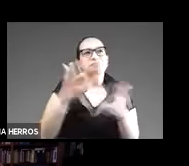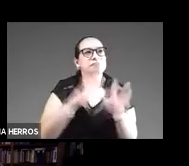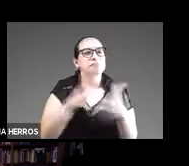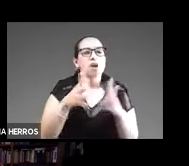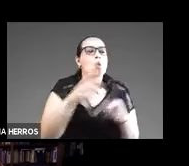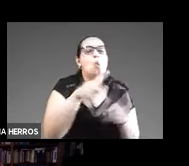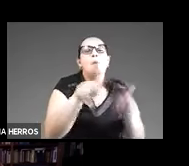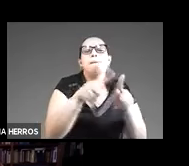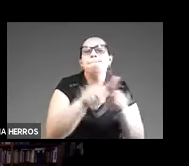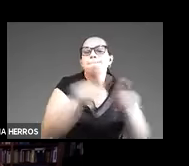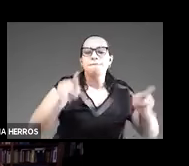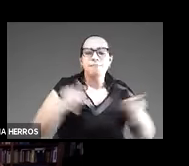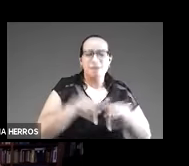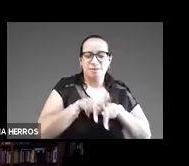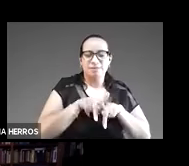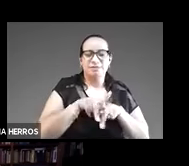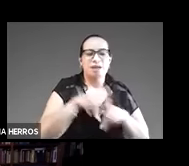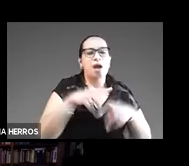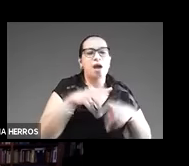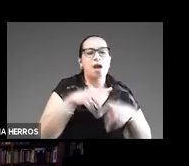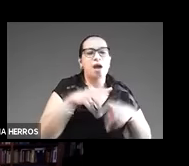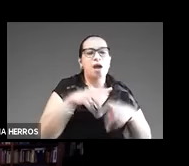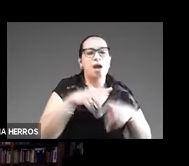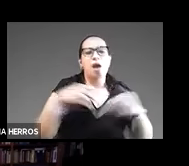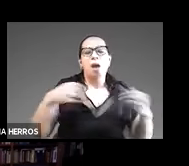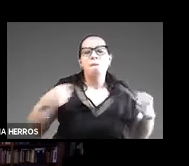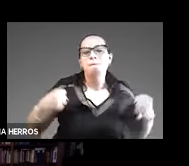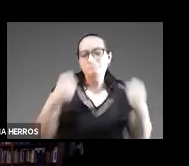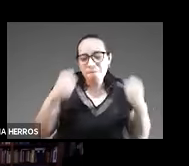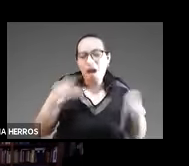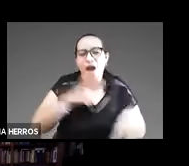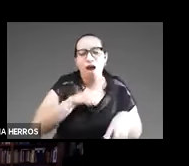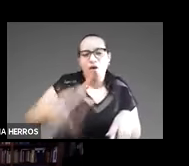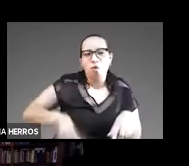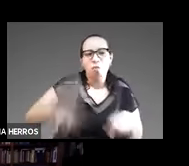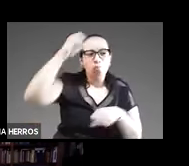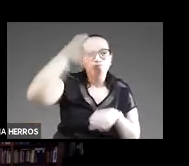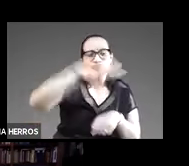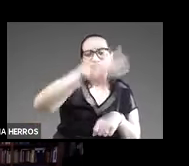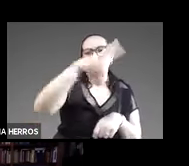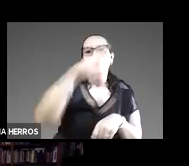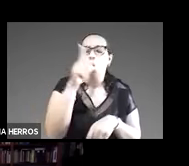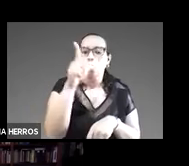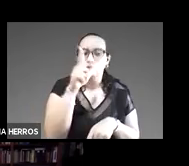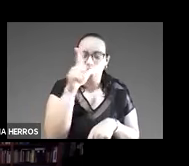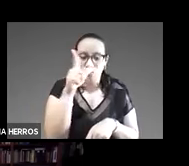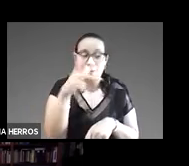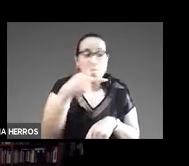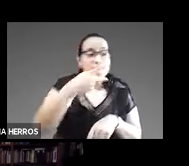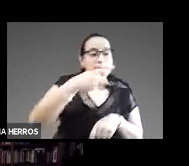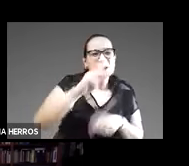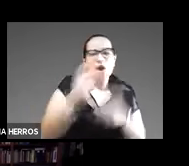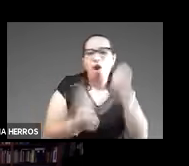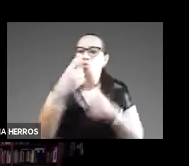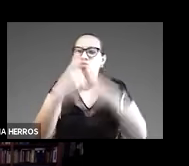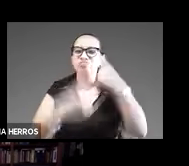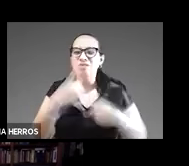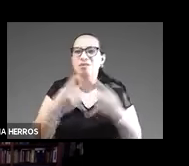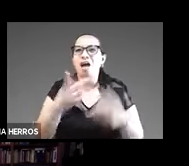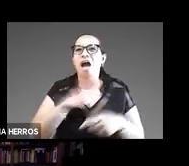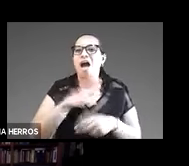juegos en donde el gobierno pone una luminaria, ¿sí? Pero hay dinámicas